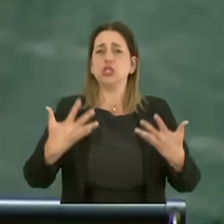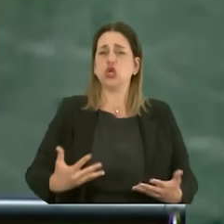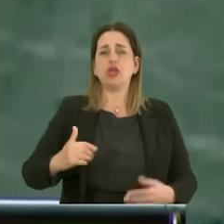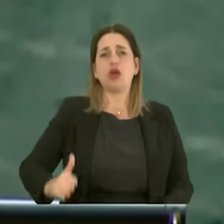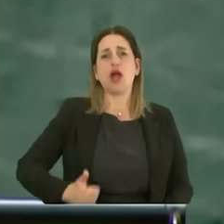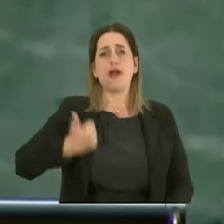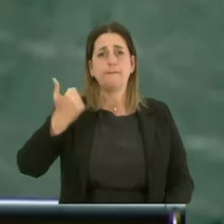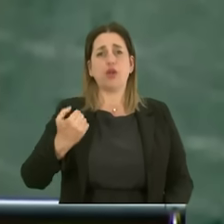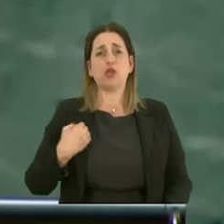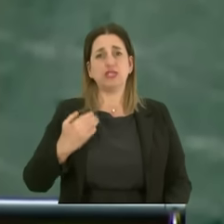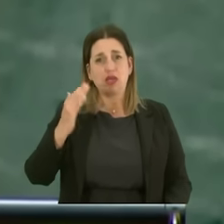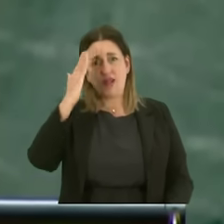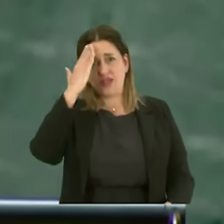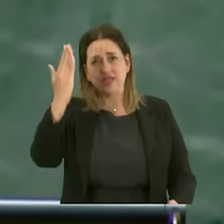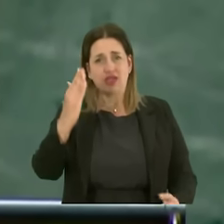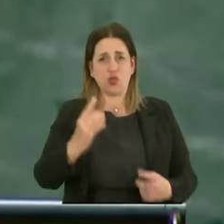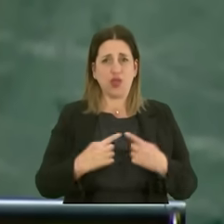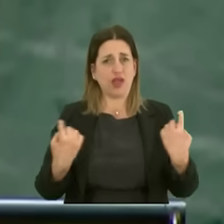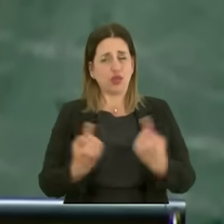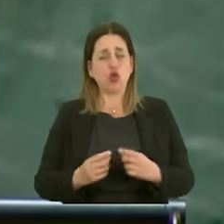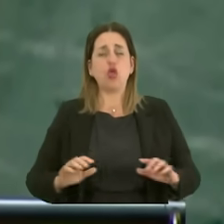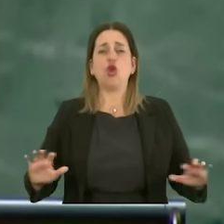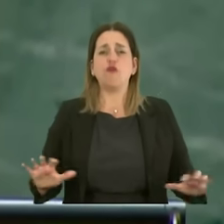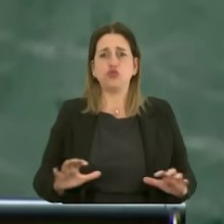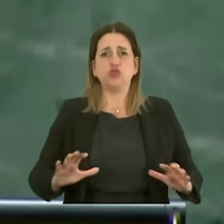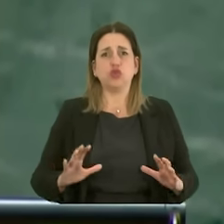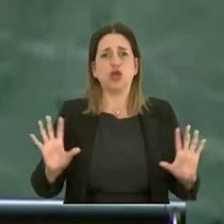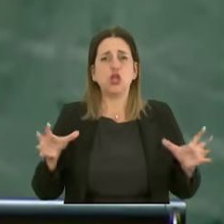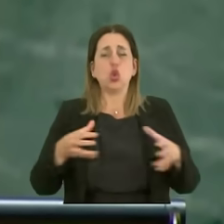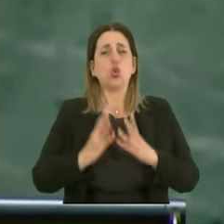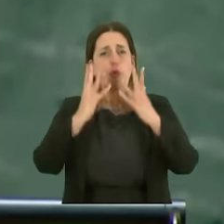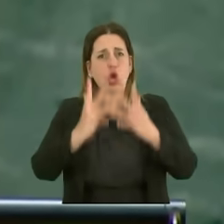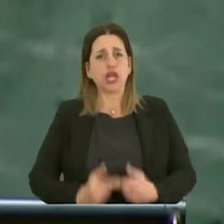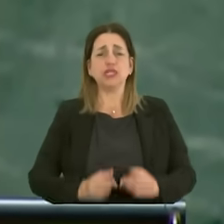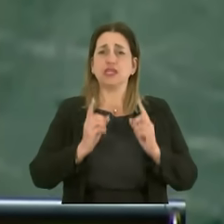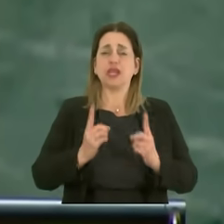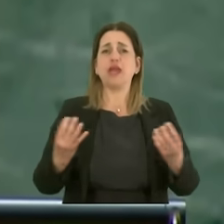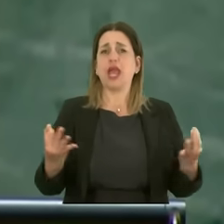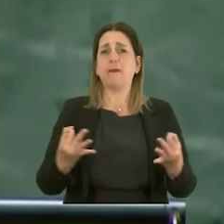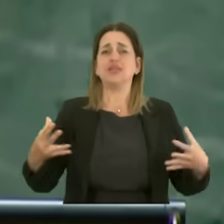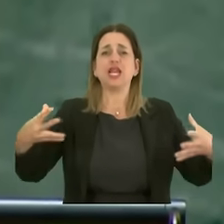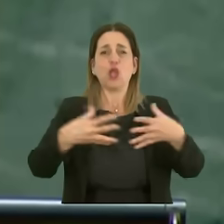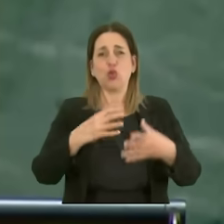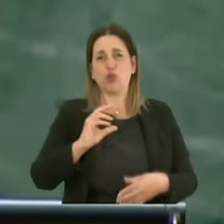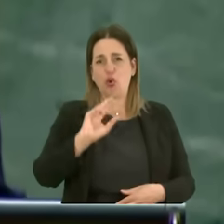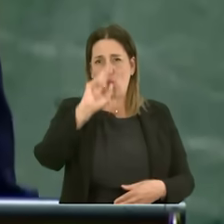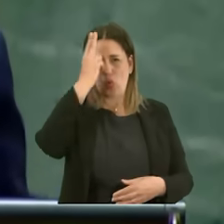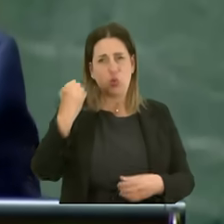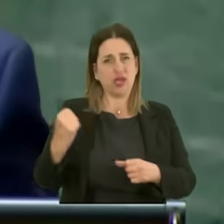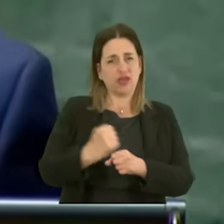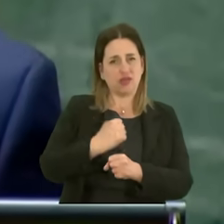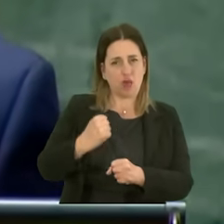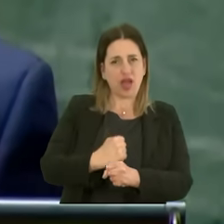saludar a todos los funcionarios a toda la organización y especialmente a la delegación uruguaya que ha